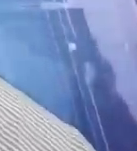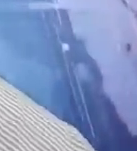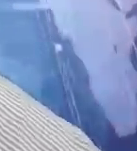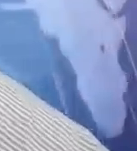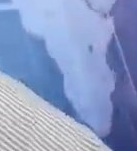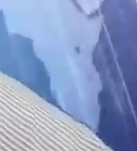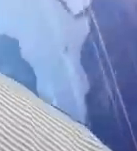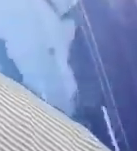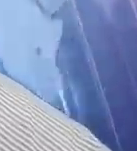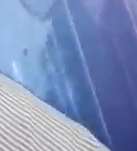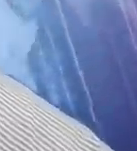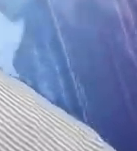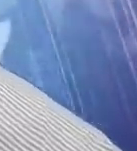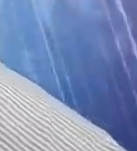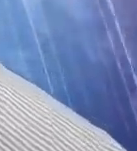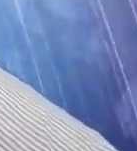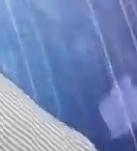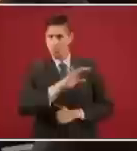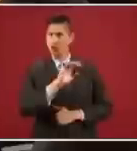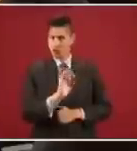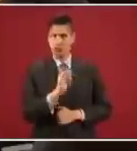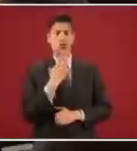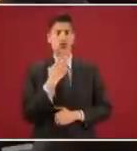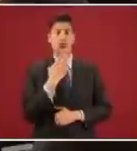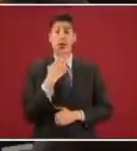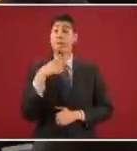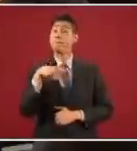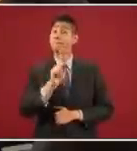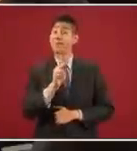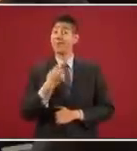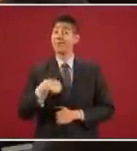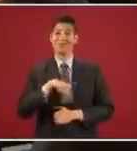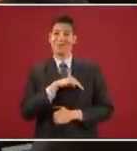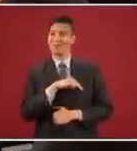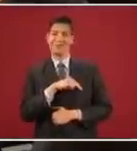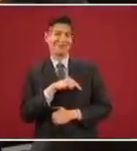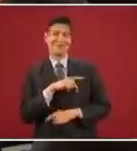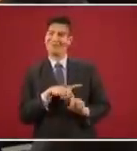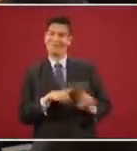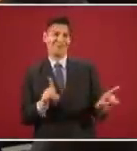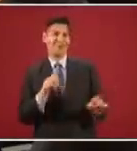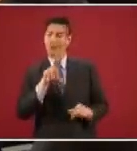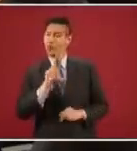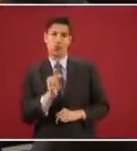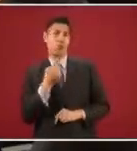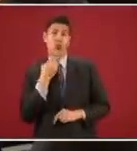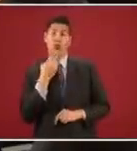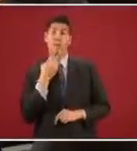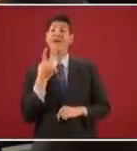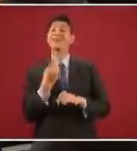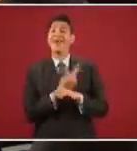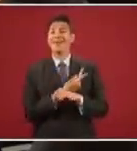sorpresiva. Y esto fue lo que dijo. Vamos a verlo. Nos estamos ahorrando mucho viajando